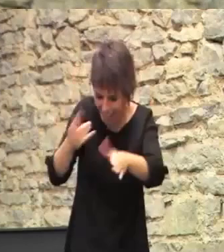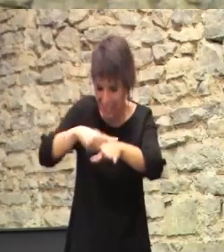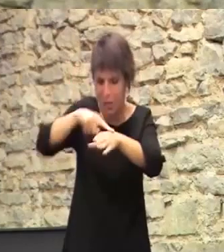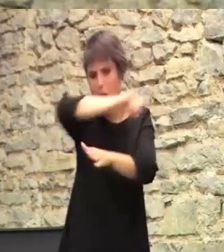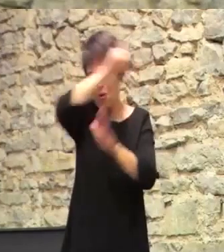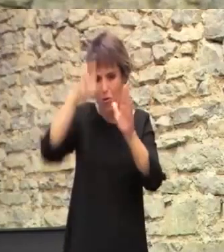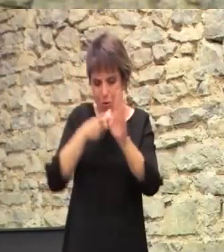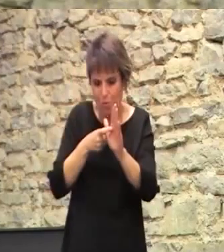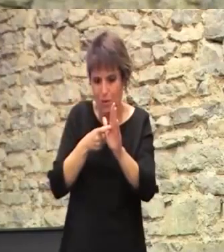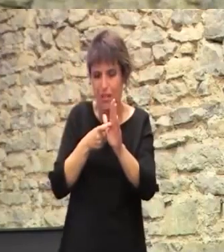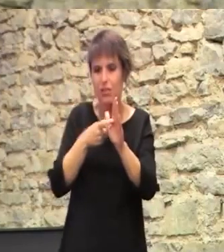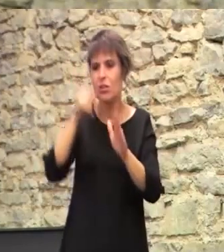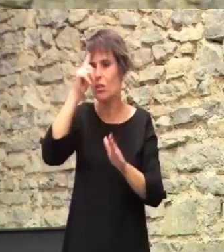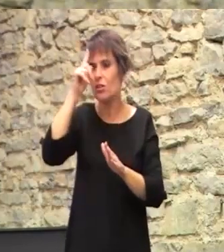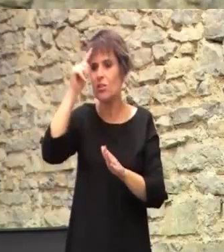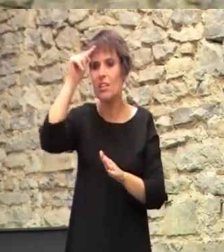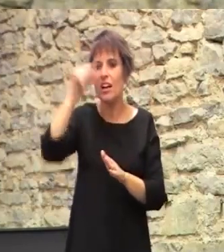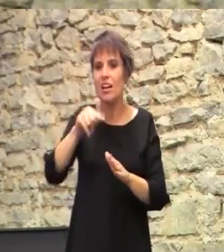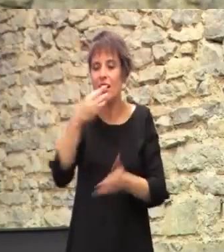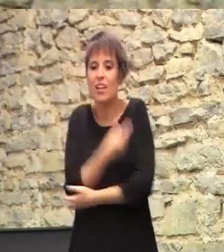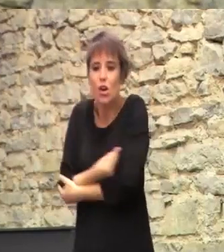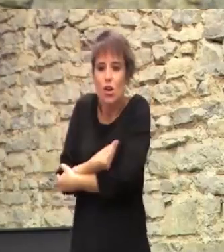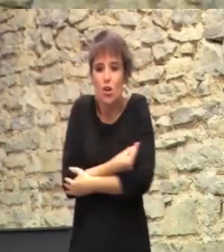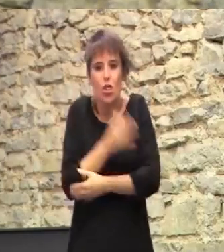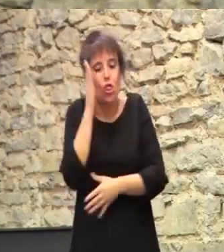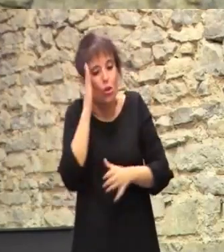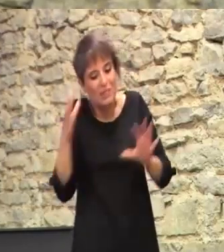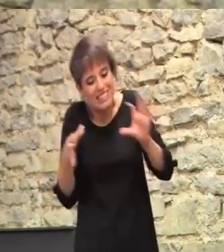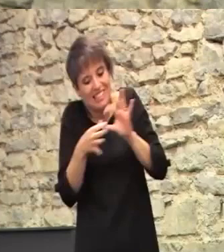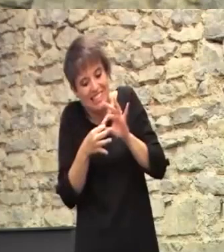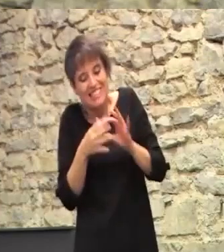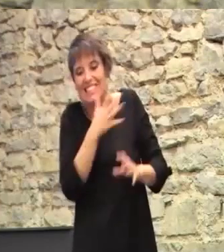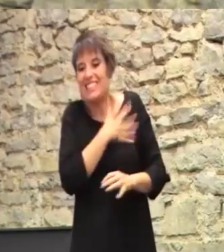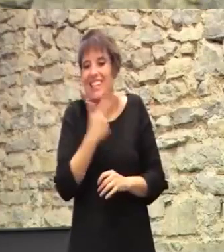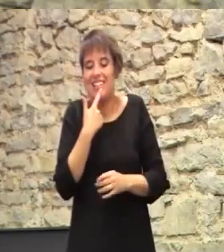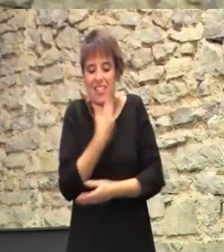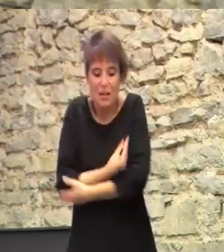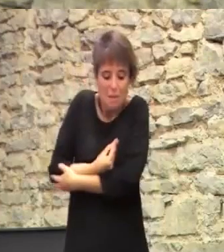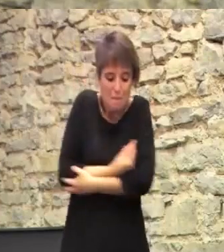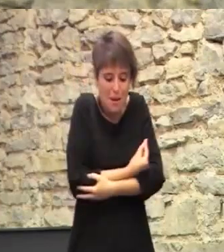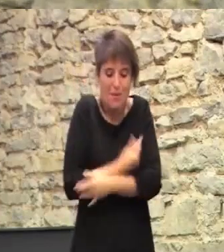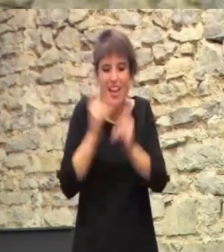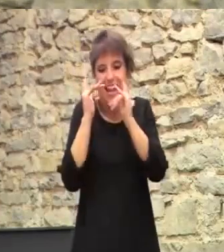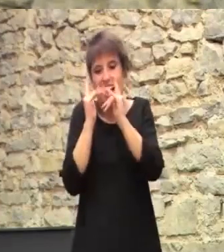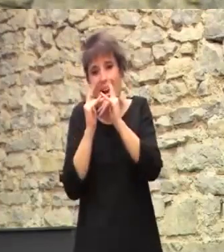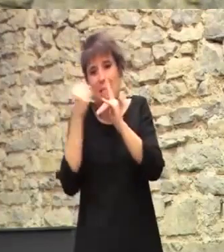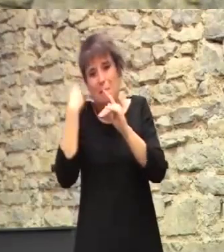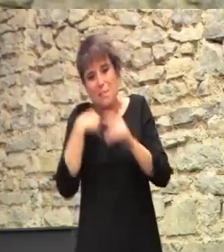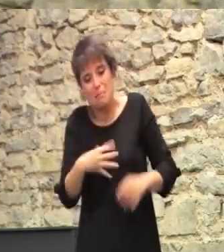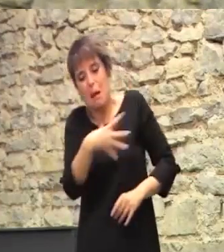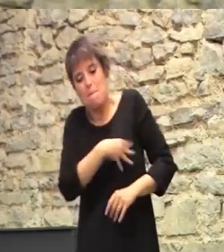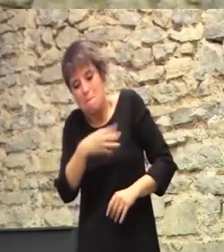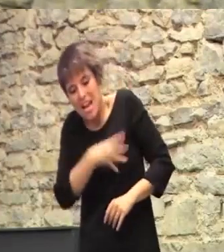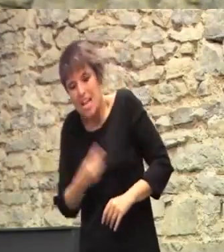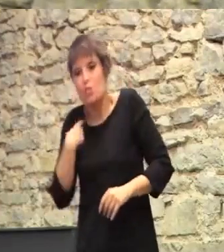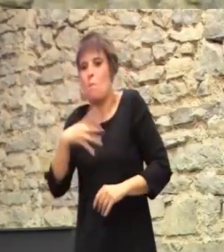college o no sé si han escuchado hablar con el hecho es todos el bebé y todos en la misma cama pecho a demanda